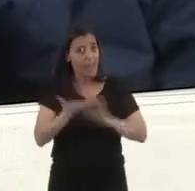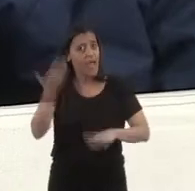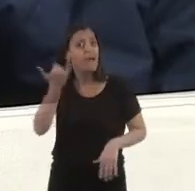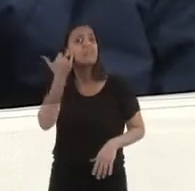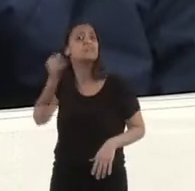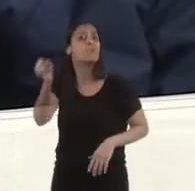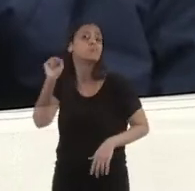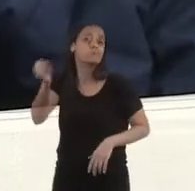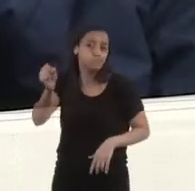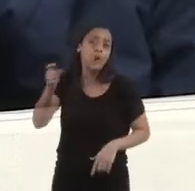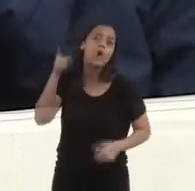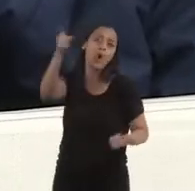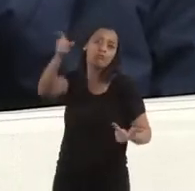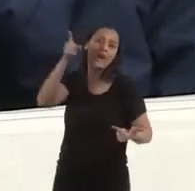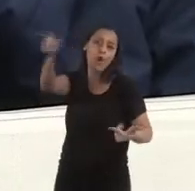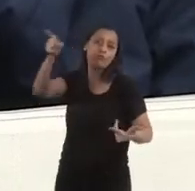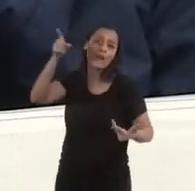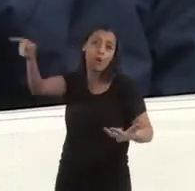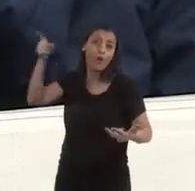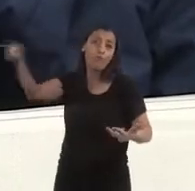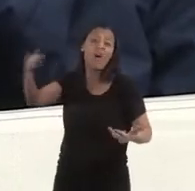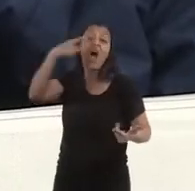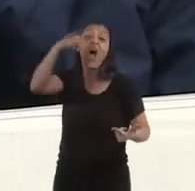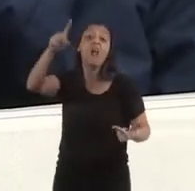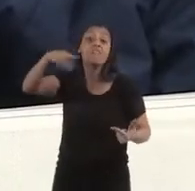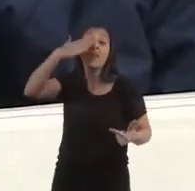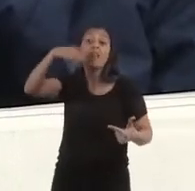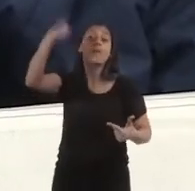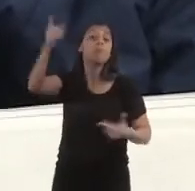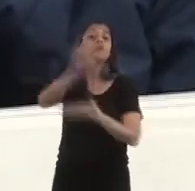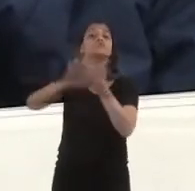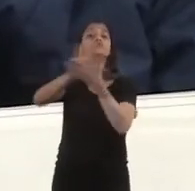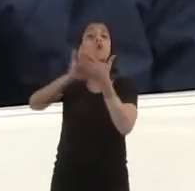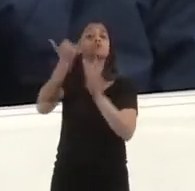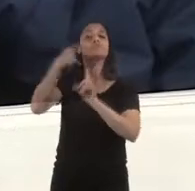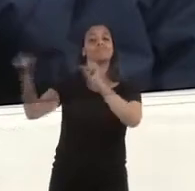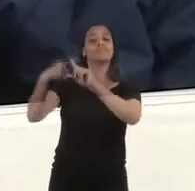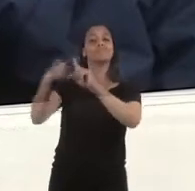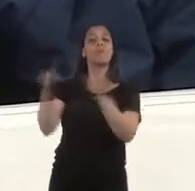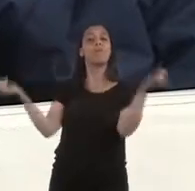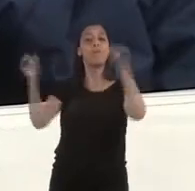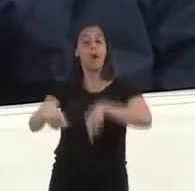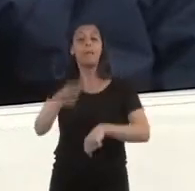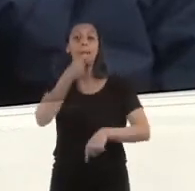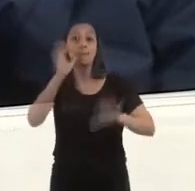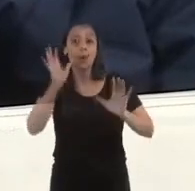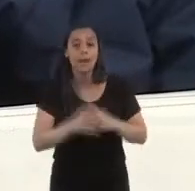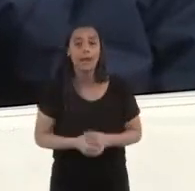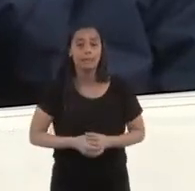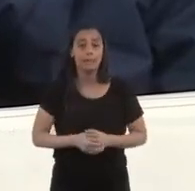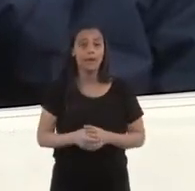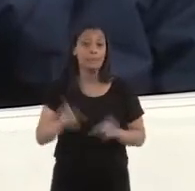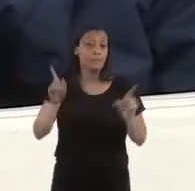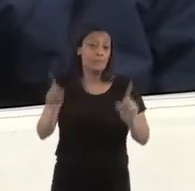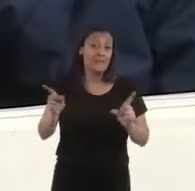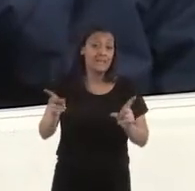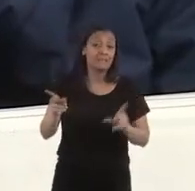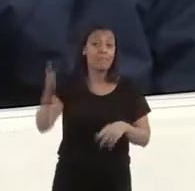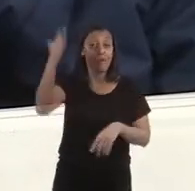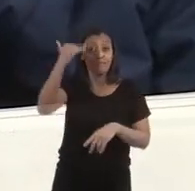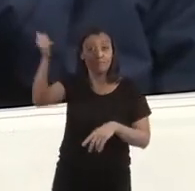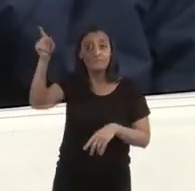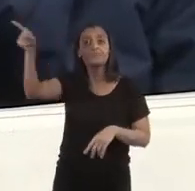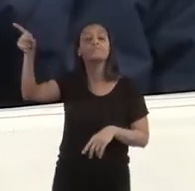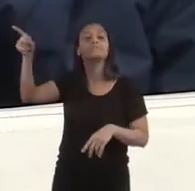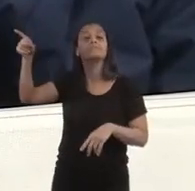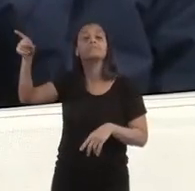otros personajes de la política, logró sanar esta cuestión y acercarse, por ejemplo, con la convocatoria que le hizo a la actual ministra de